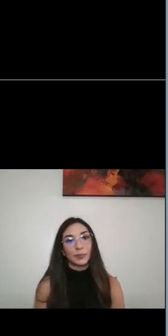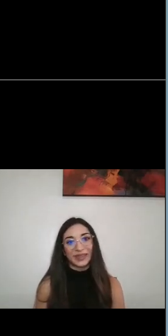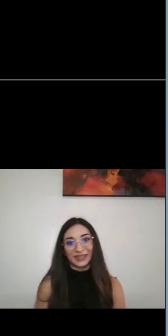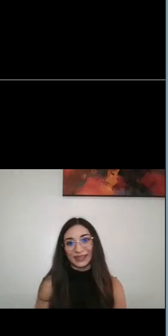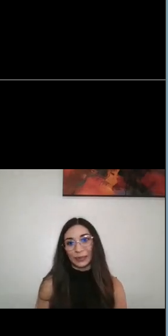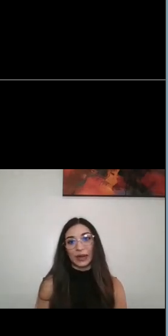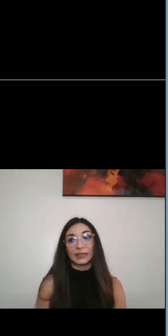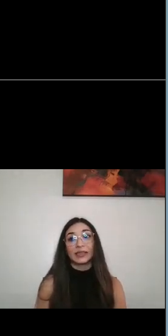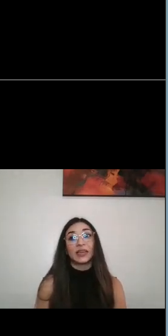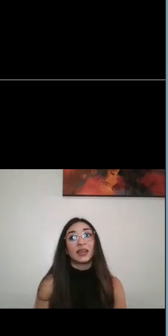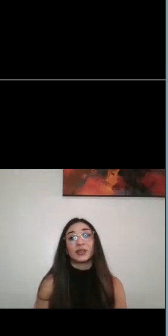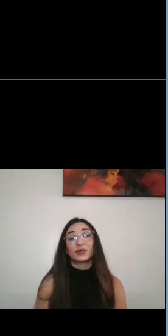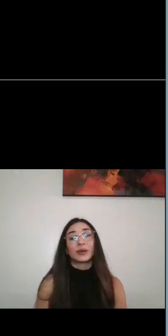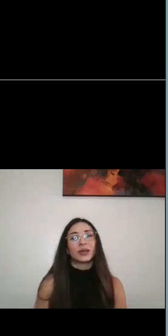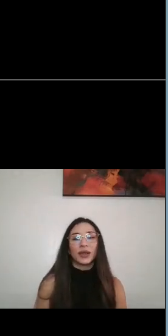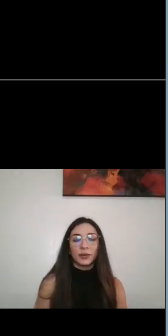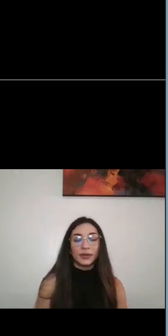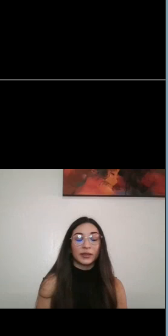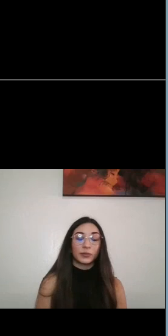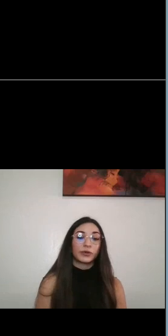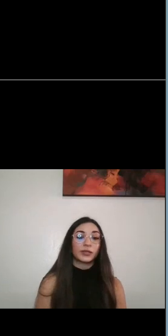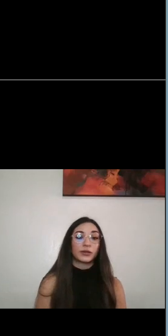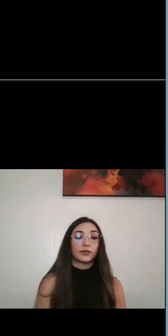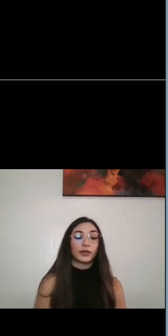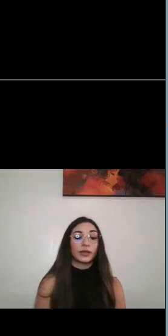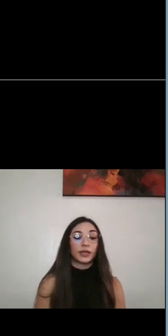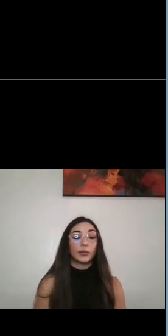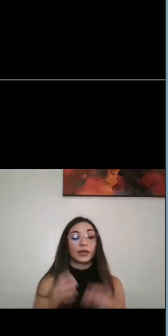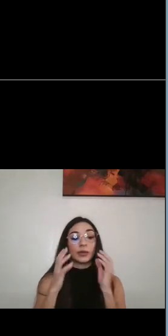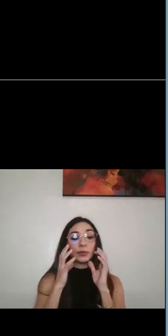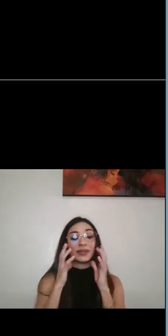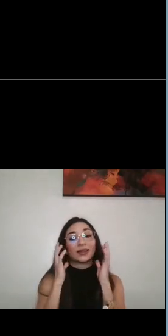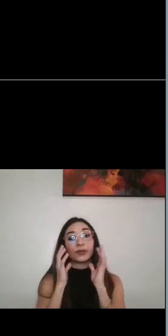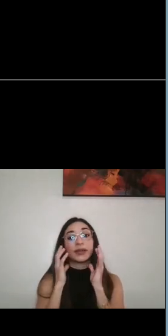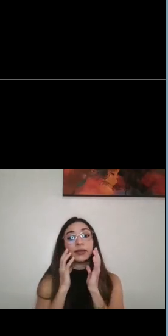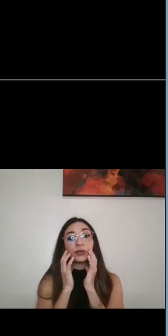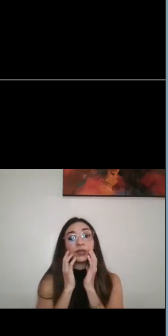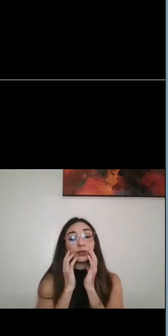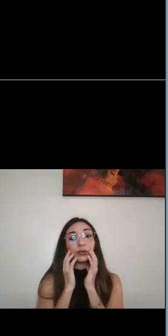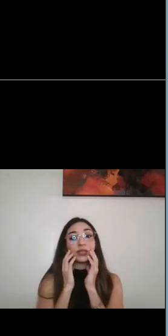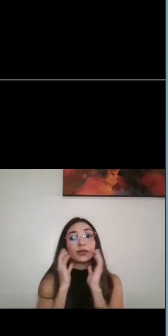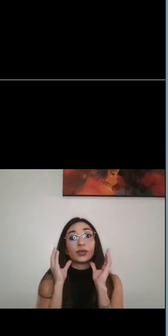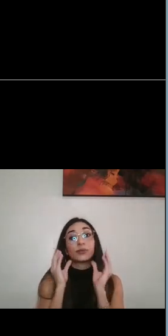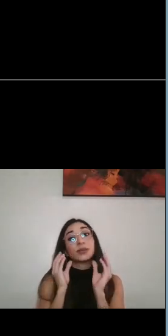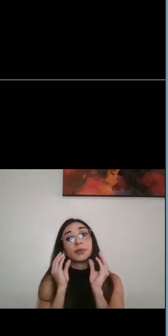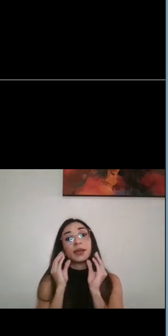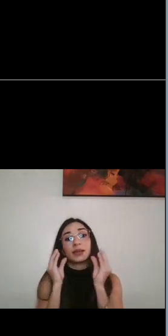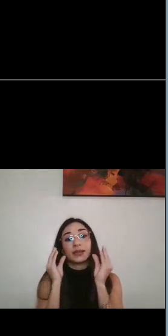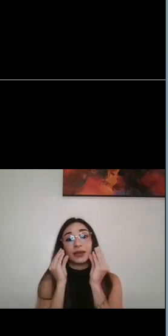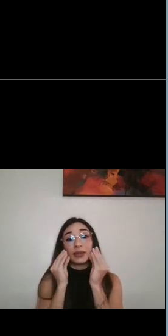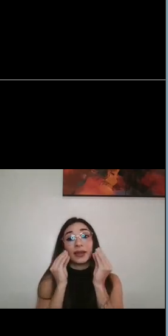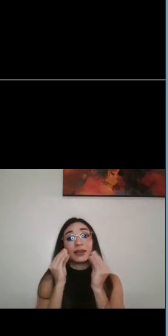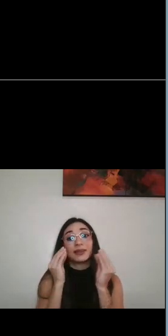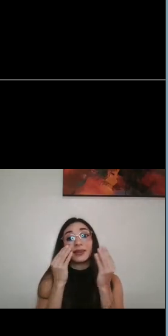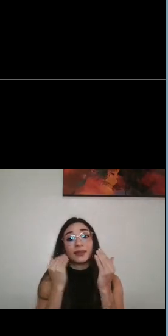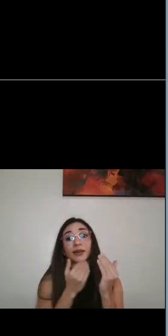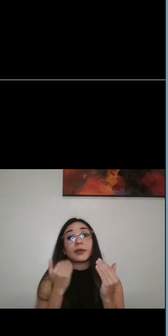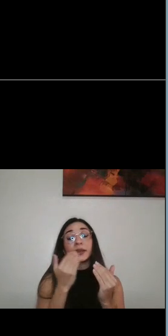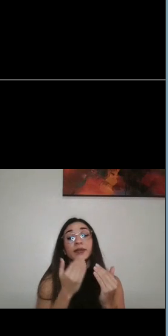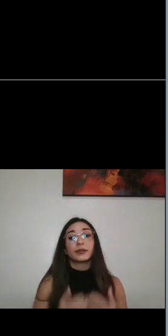las principales. Esto particularmente en población infantil porque pues anatómicamente sus estructuras también son más pequeñas y están más